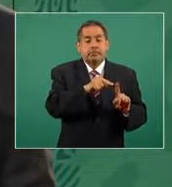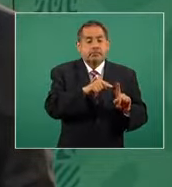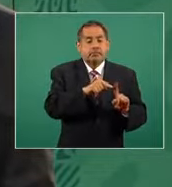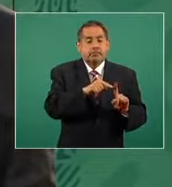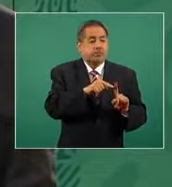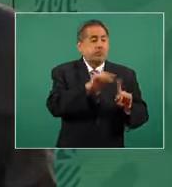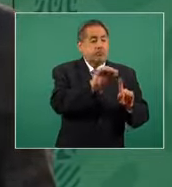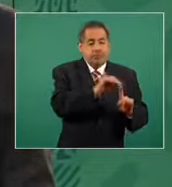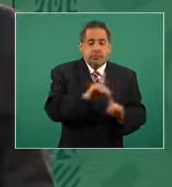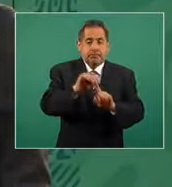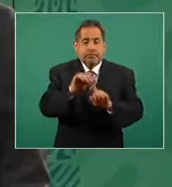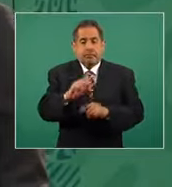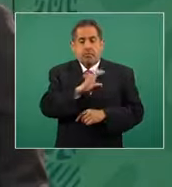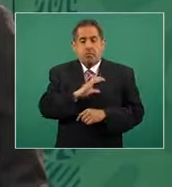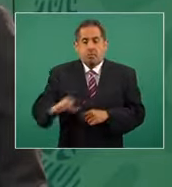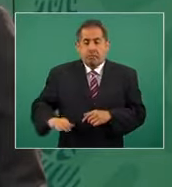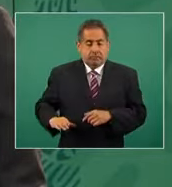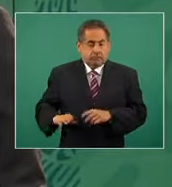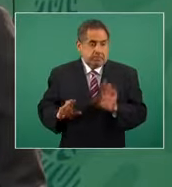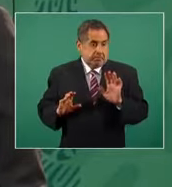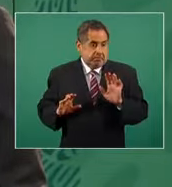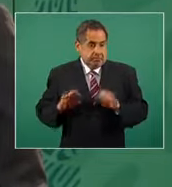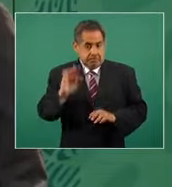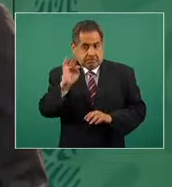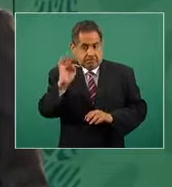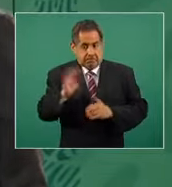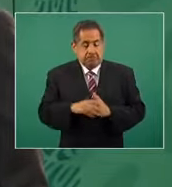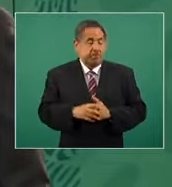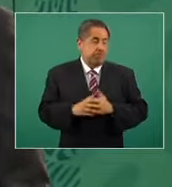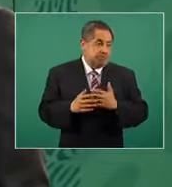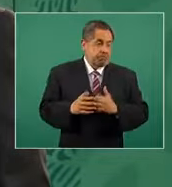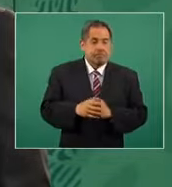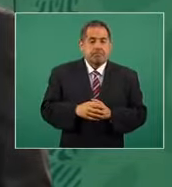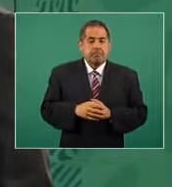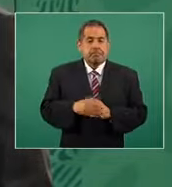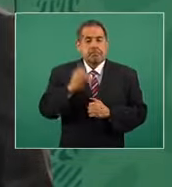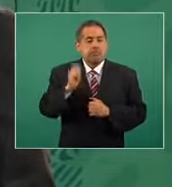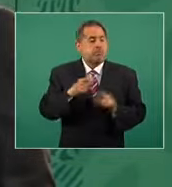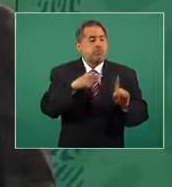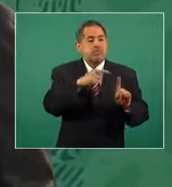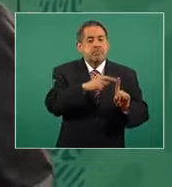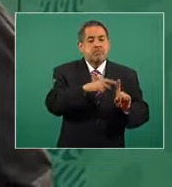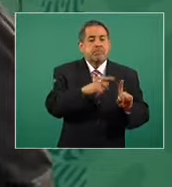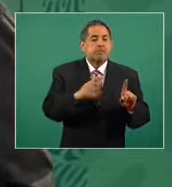a ser candidata. Y entonces, pues